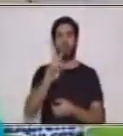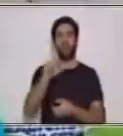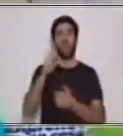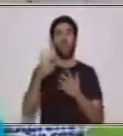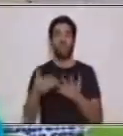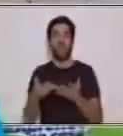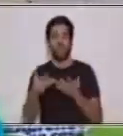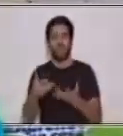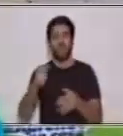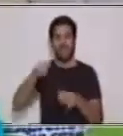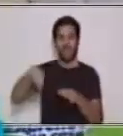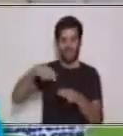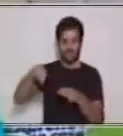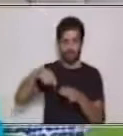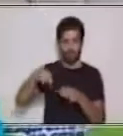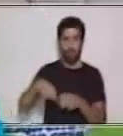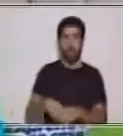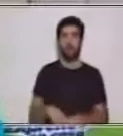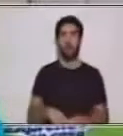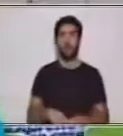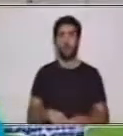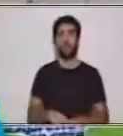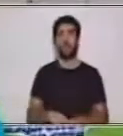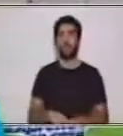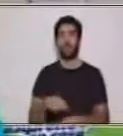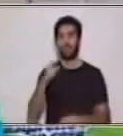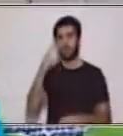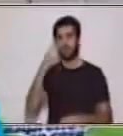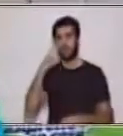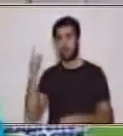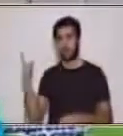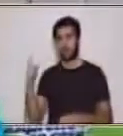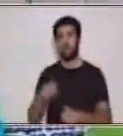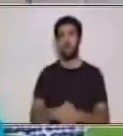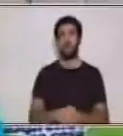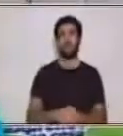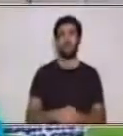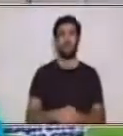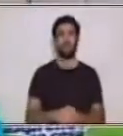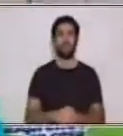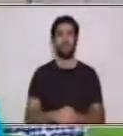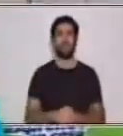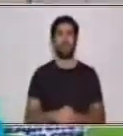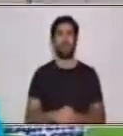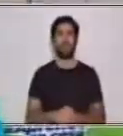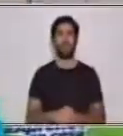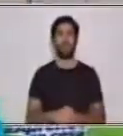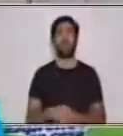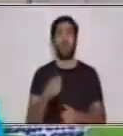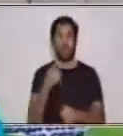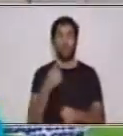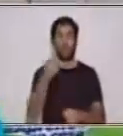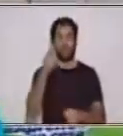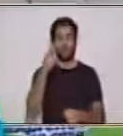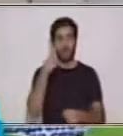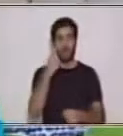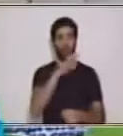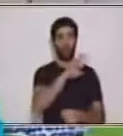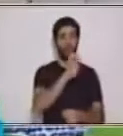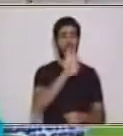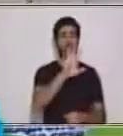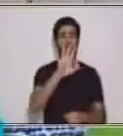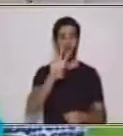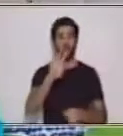equivale lo que compró? Bueno, seguramente tú sabrás que lo debemos de multiplicar por 2 para